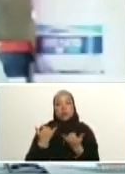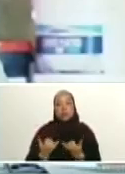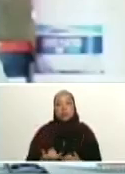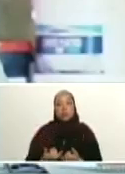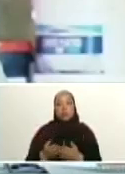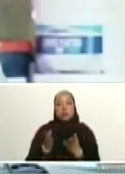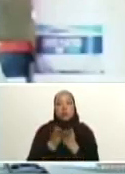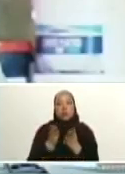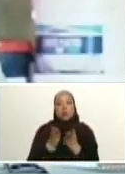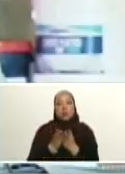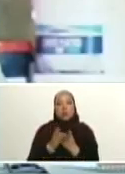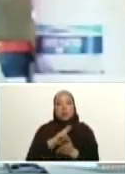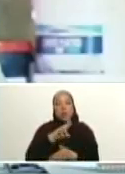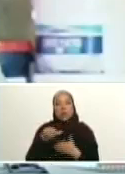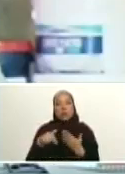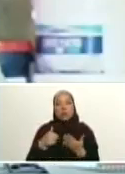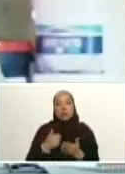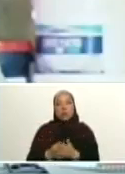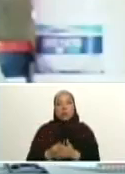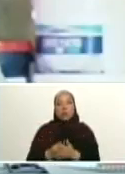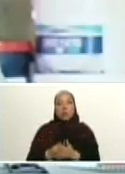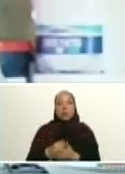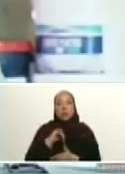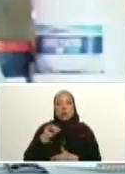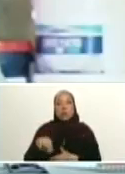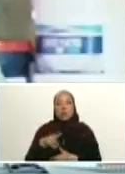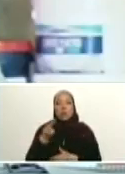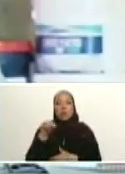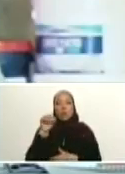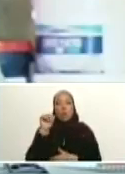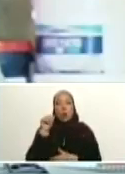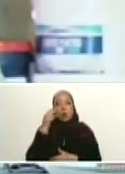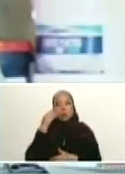en la Escuela Básica Nacional Juan Escalona.